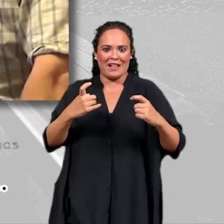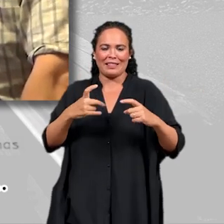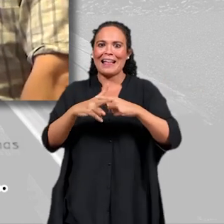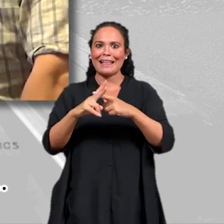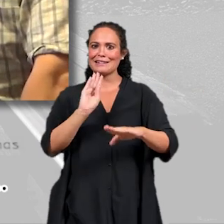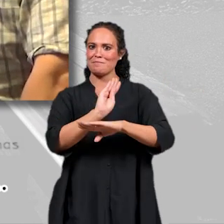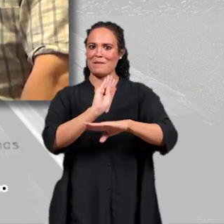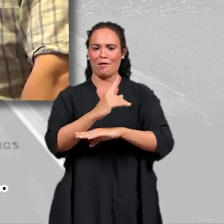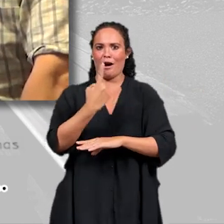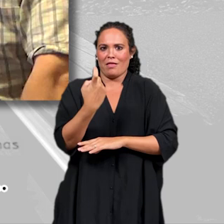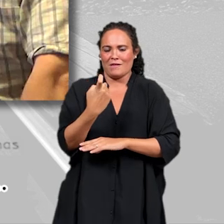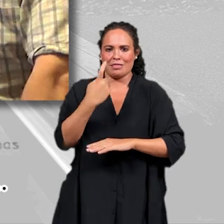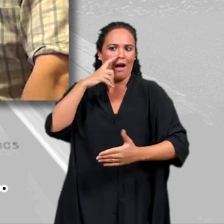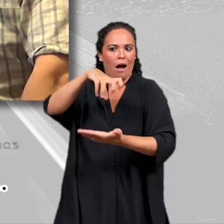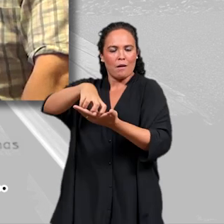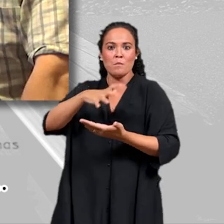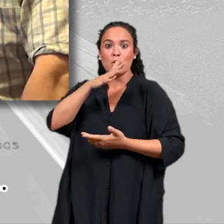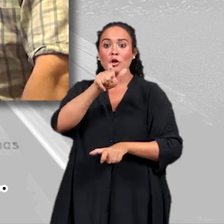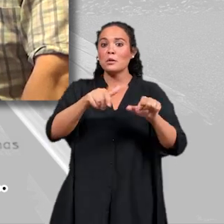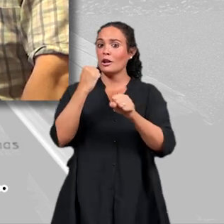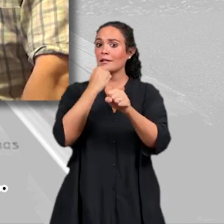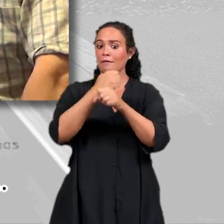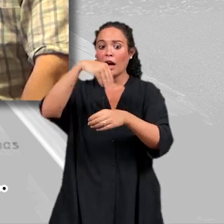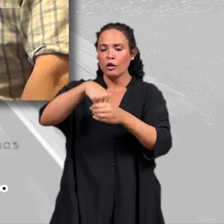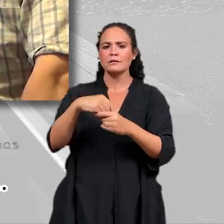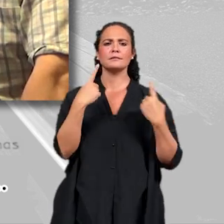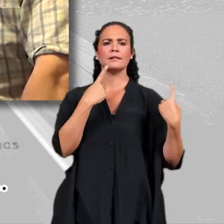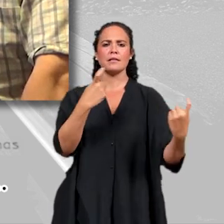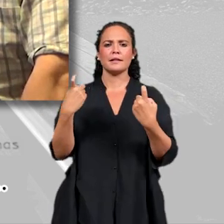unos talleres de mantenimiento. Pues, todo ese personal necesitaban